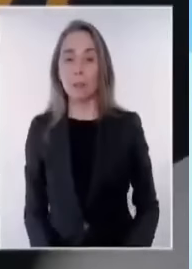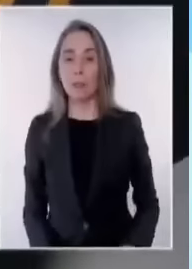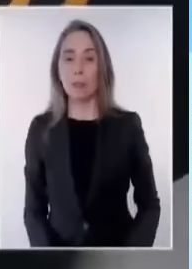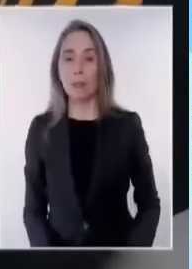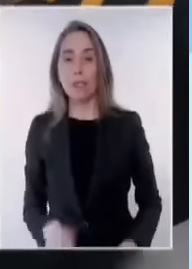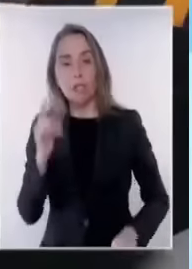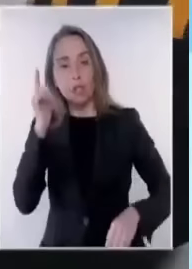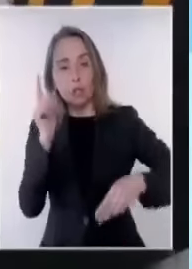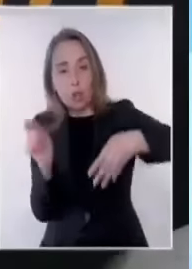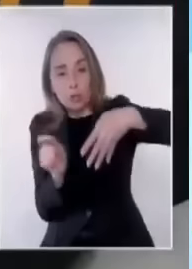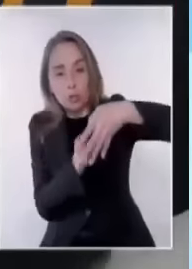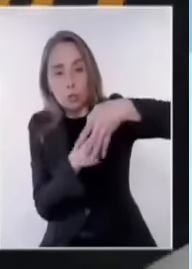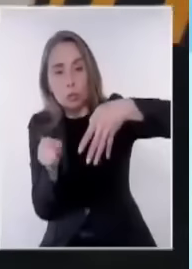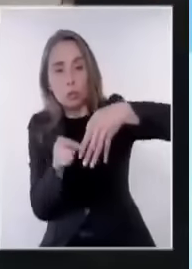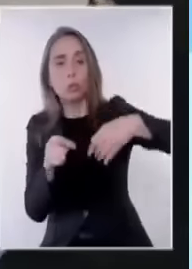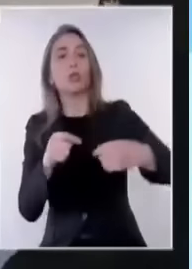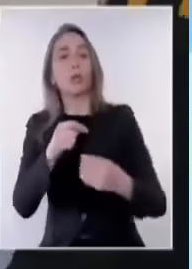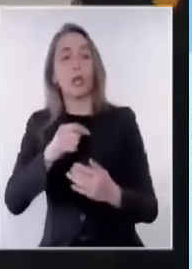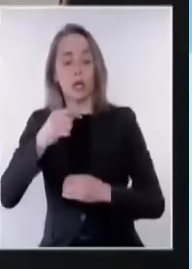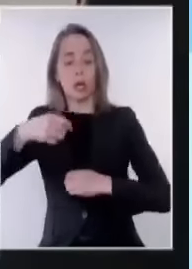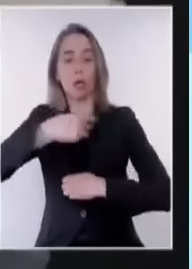Lleva otro con la camarita.